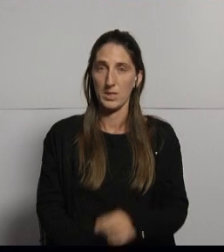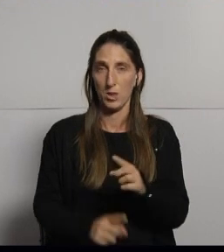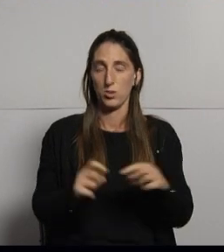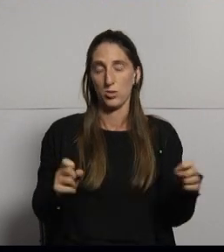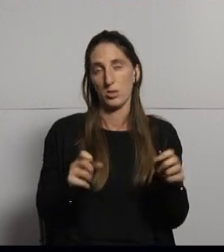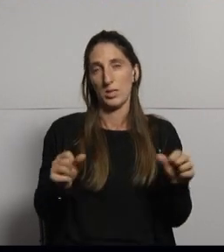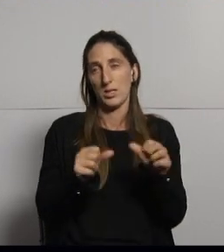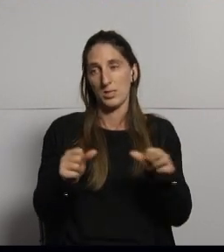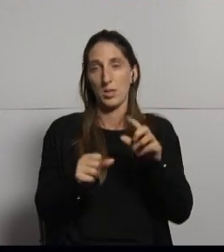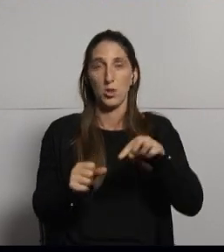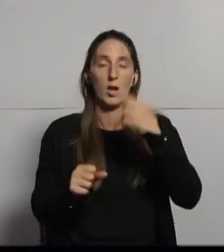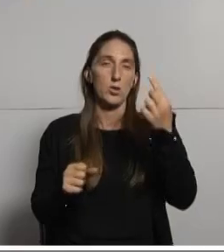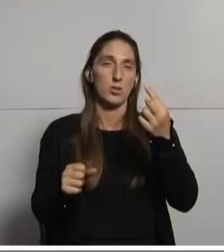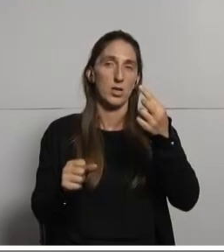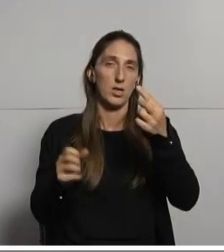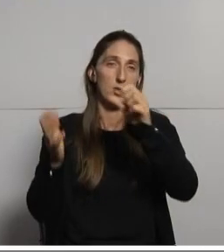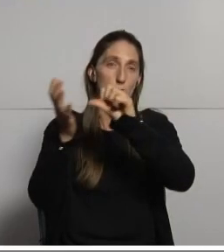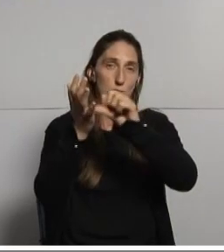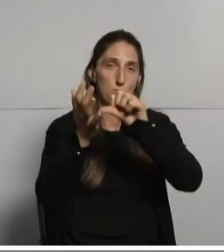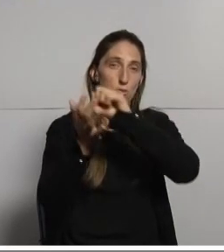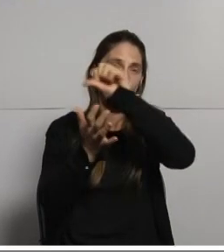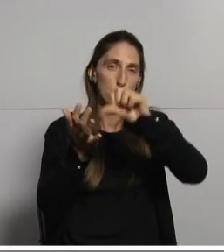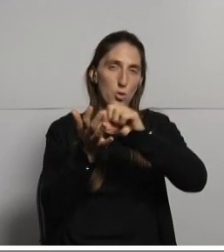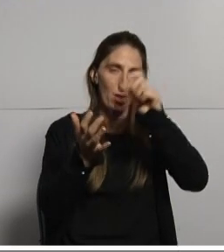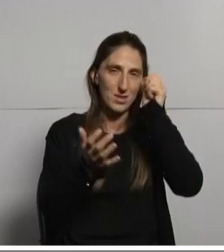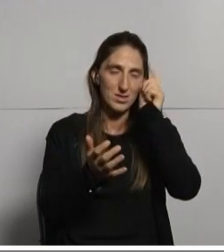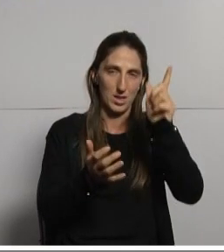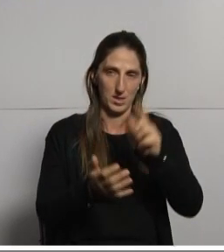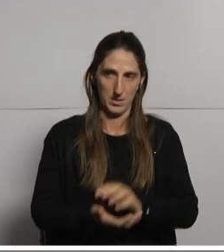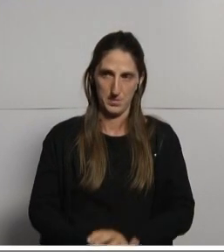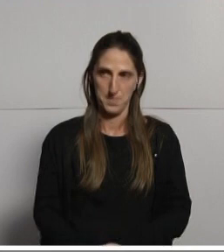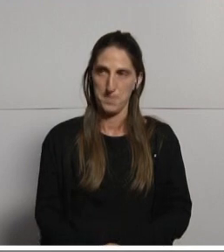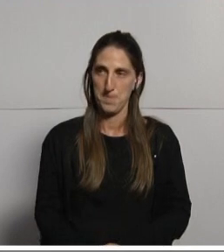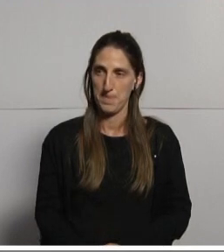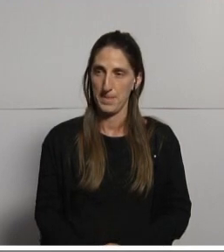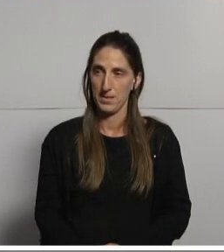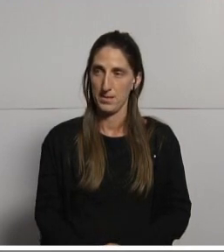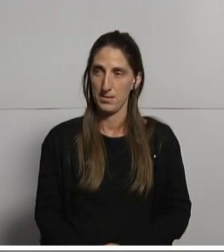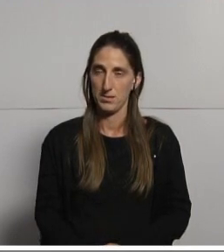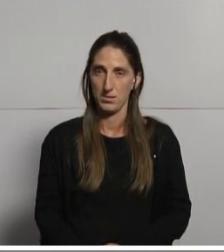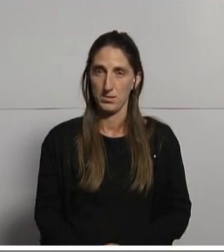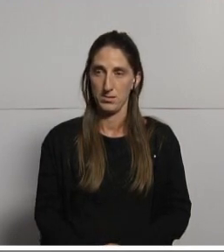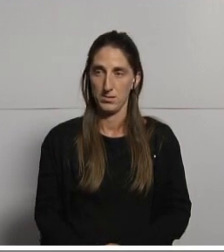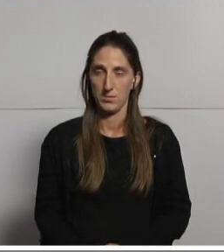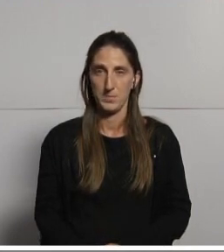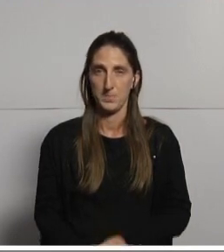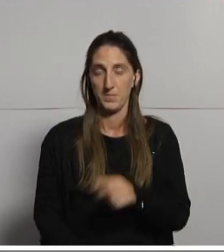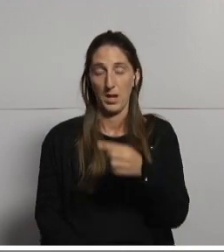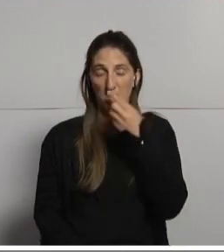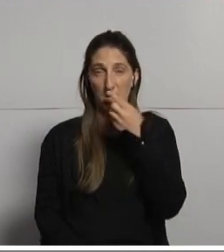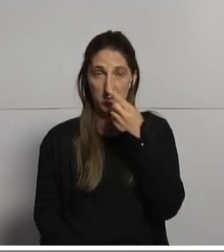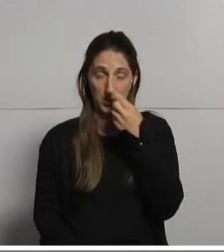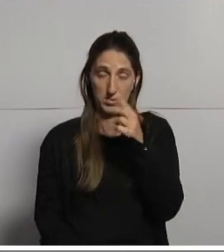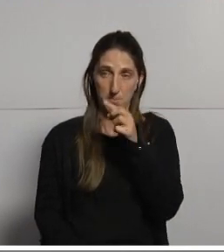están haciendo en otras ciudades inteligentes del mundo que me resultaron muy llamativas o